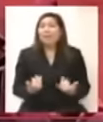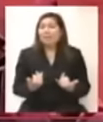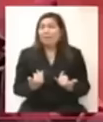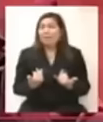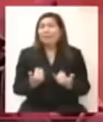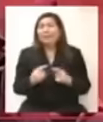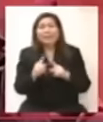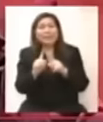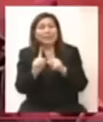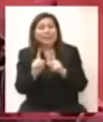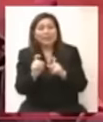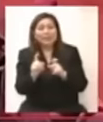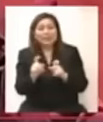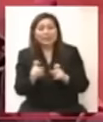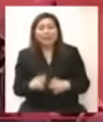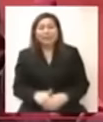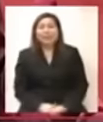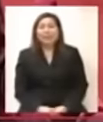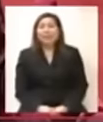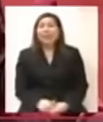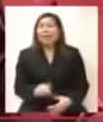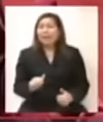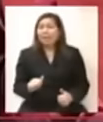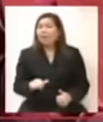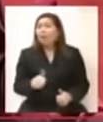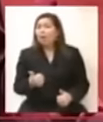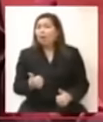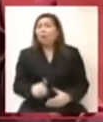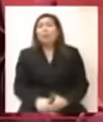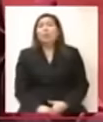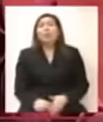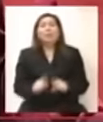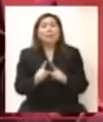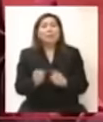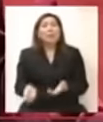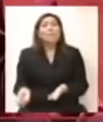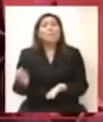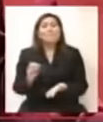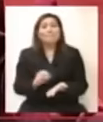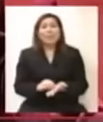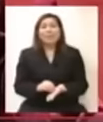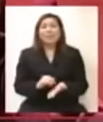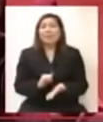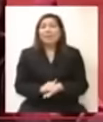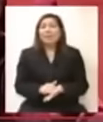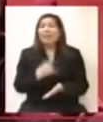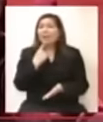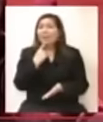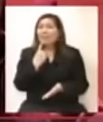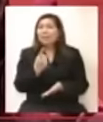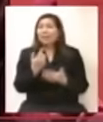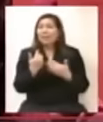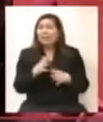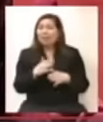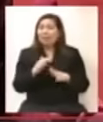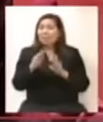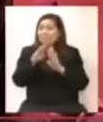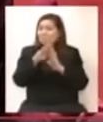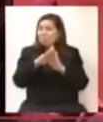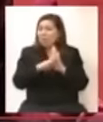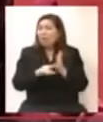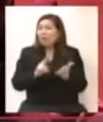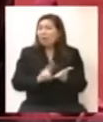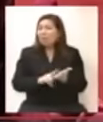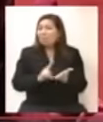un cuestionamiento y hay otros cuestionamientos más entonces digo digo si si ya se ha bajado los